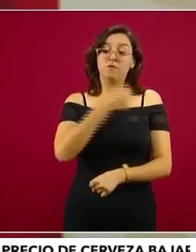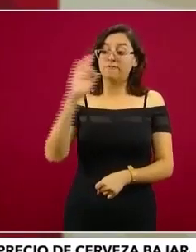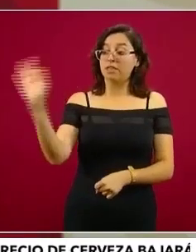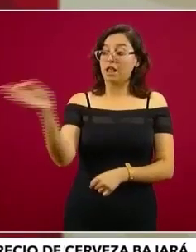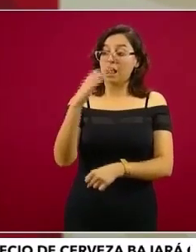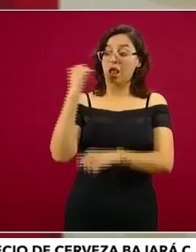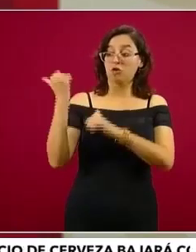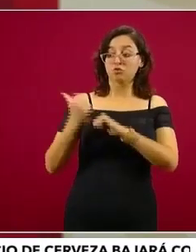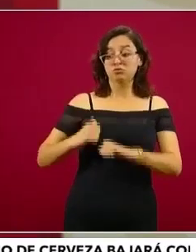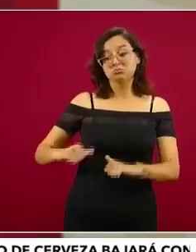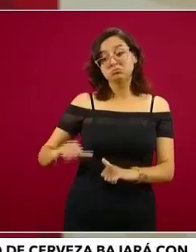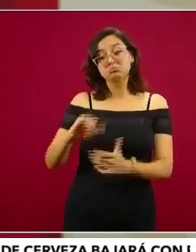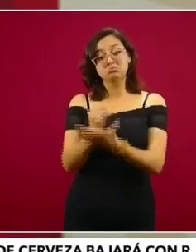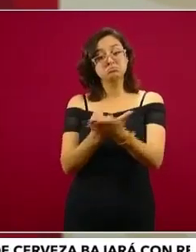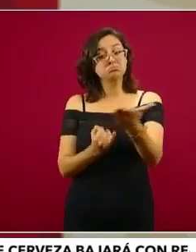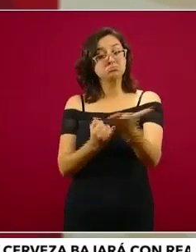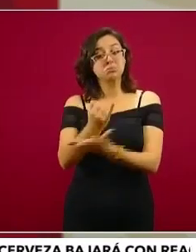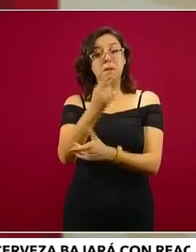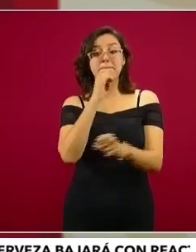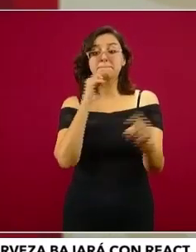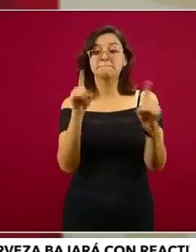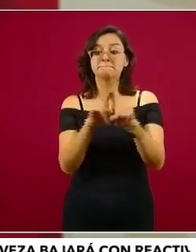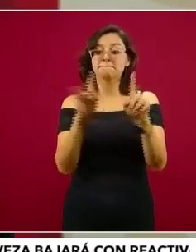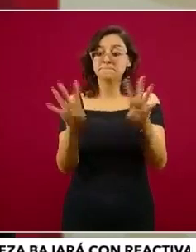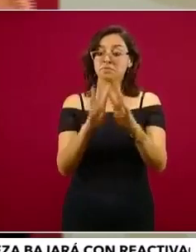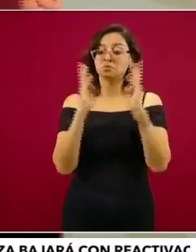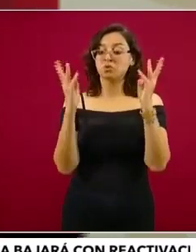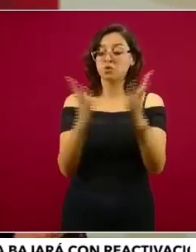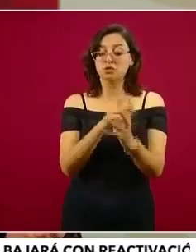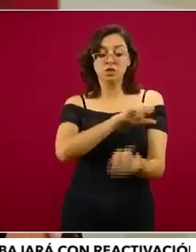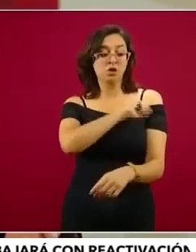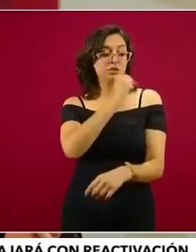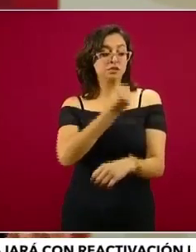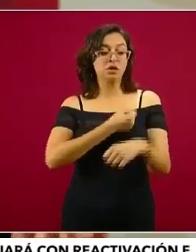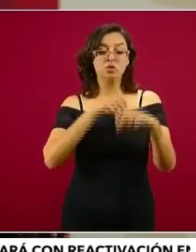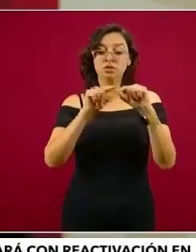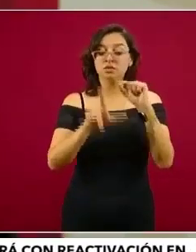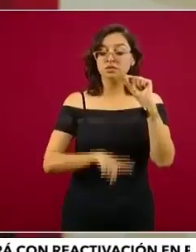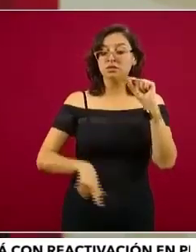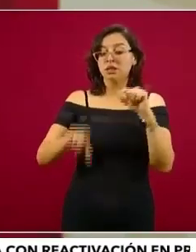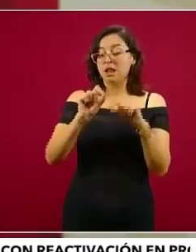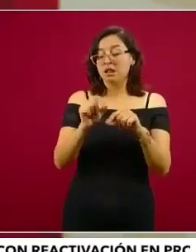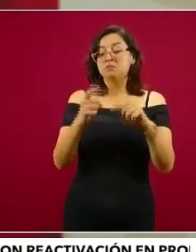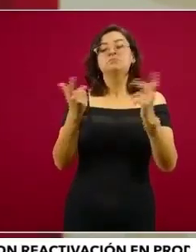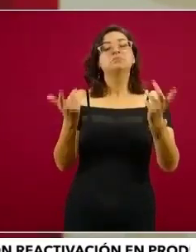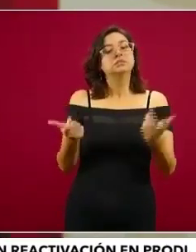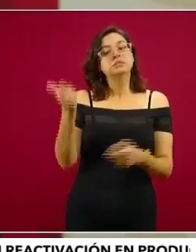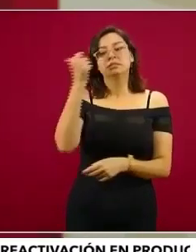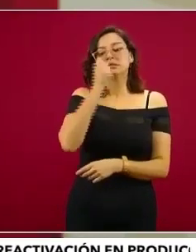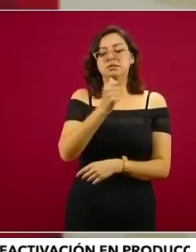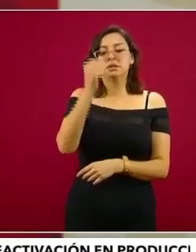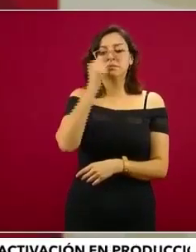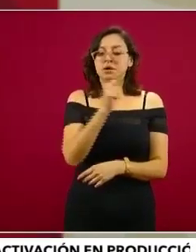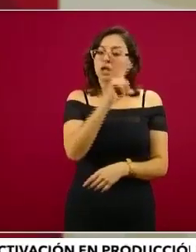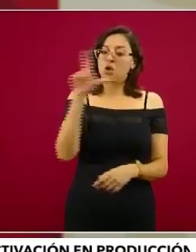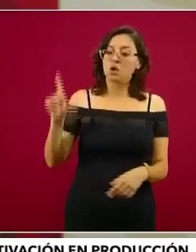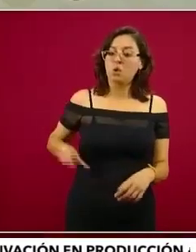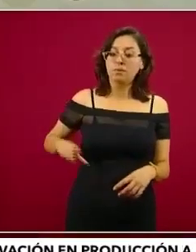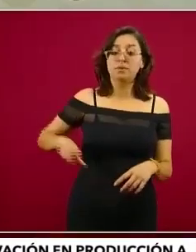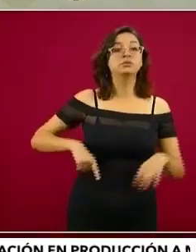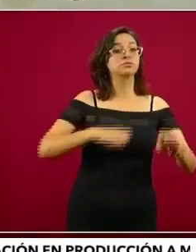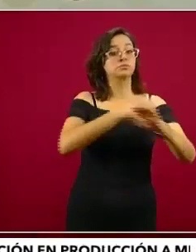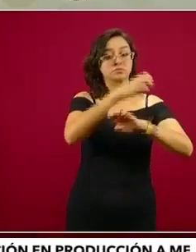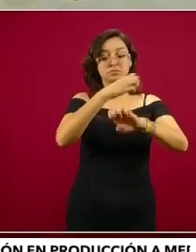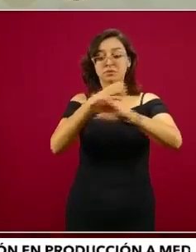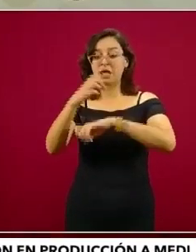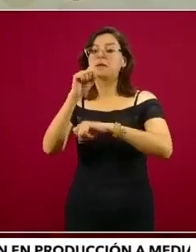autoridad sanitaria, junto con el Consejo de Salubridad General a nivel nacional, y en todo momento los gobiernos estatales